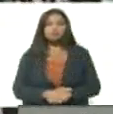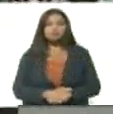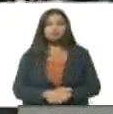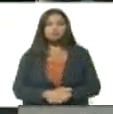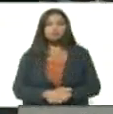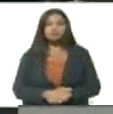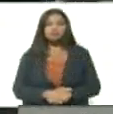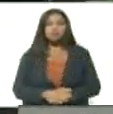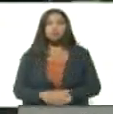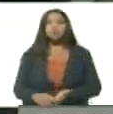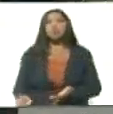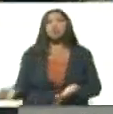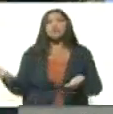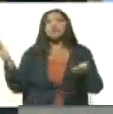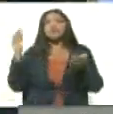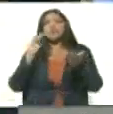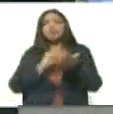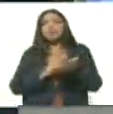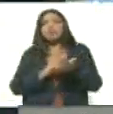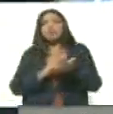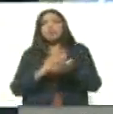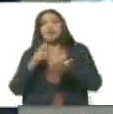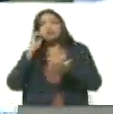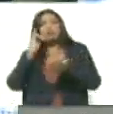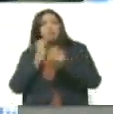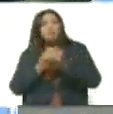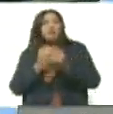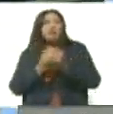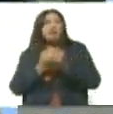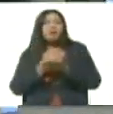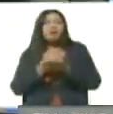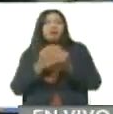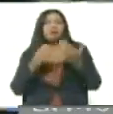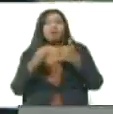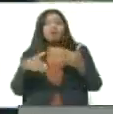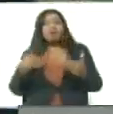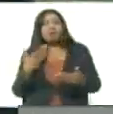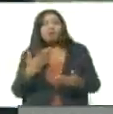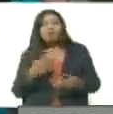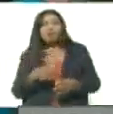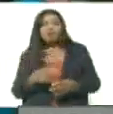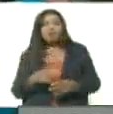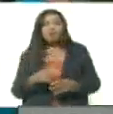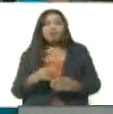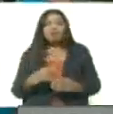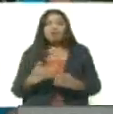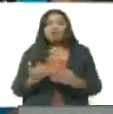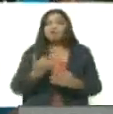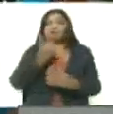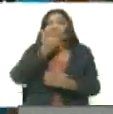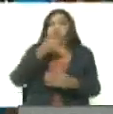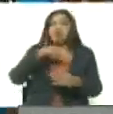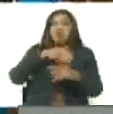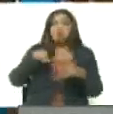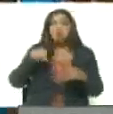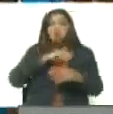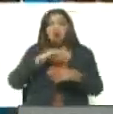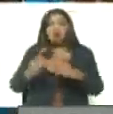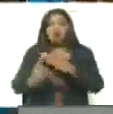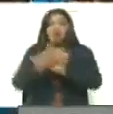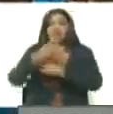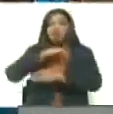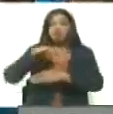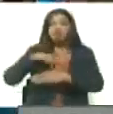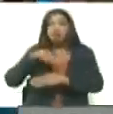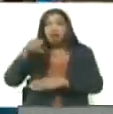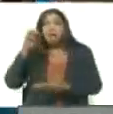Otra vez creen que van a poder engañar a este pueblo bravío del